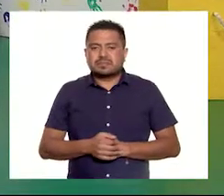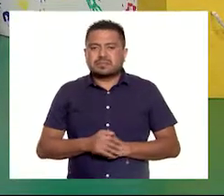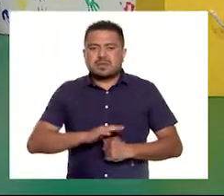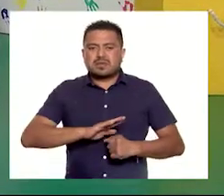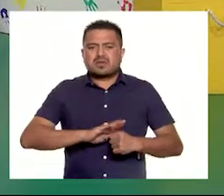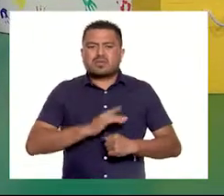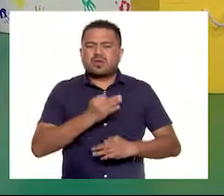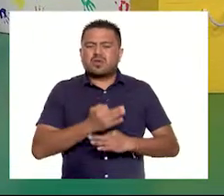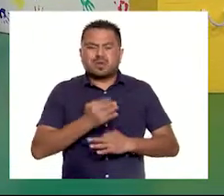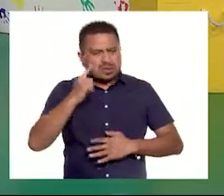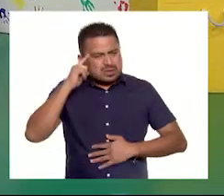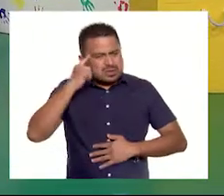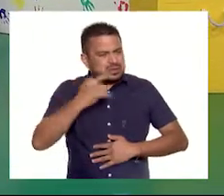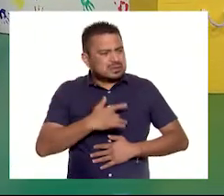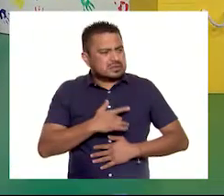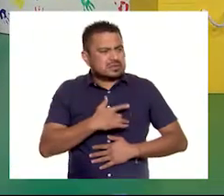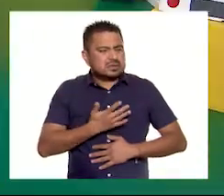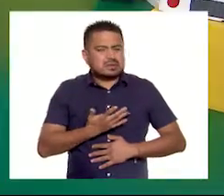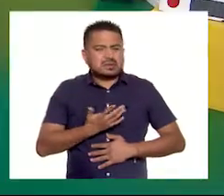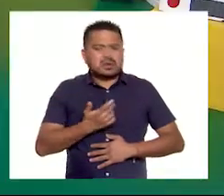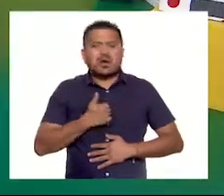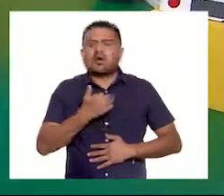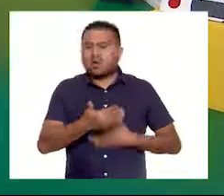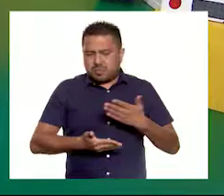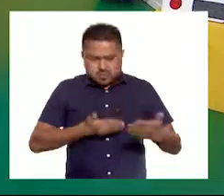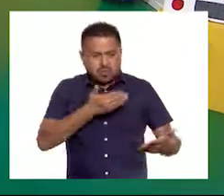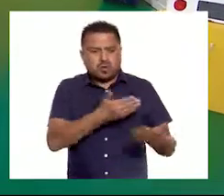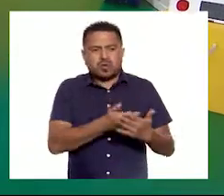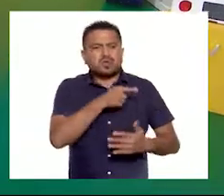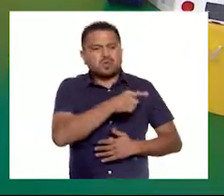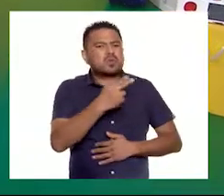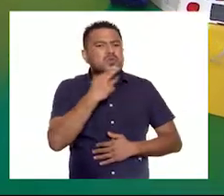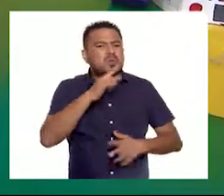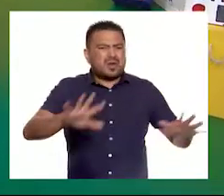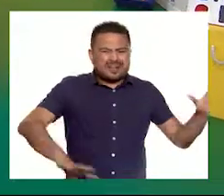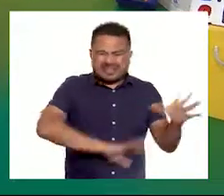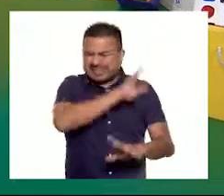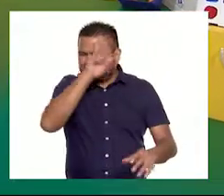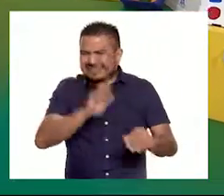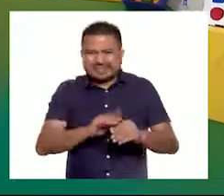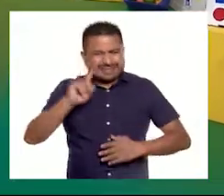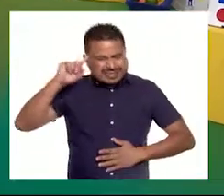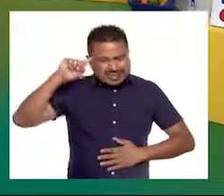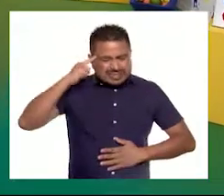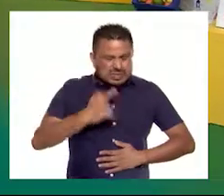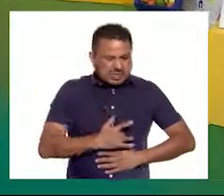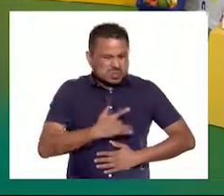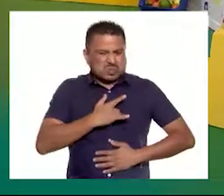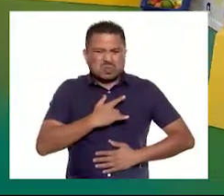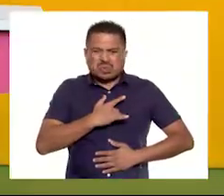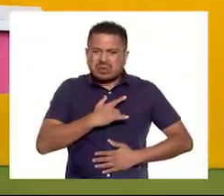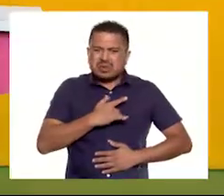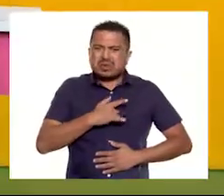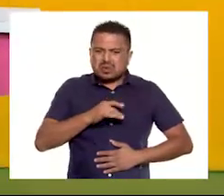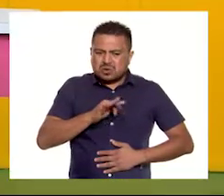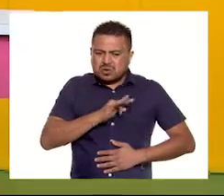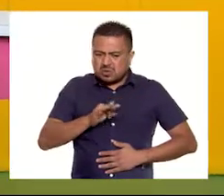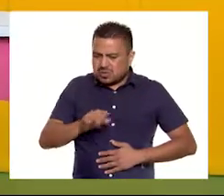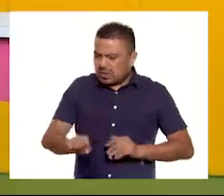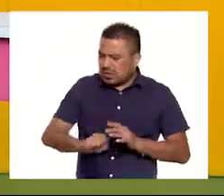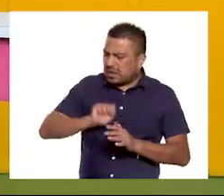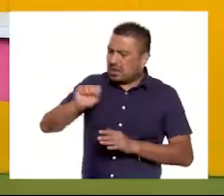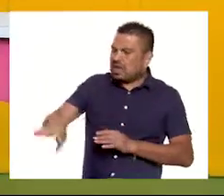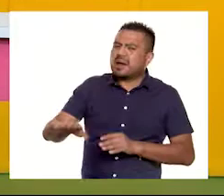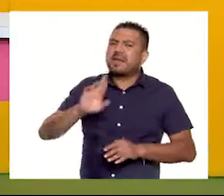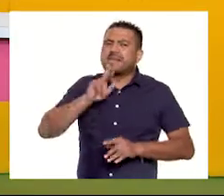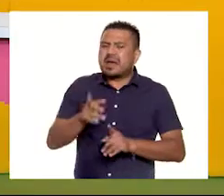¿Por qué estás tan enojado? Te propongo que uses toda esa furia, tomes este montón de granos... y se lo